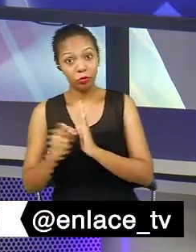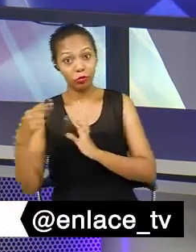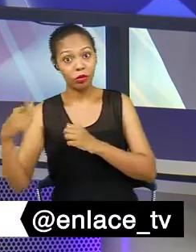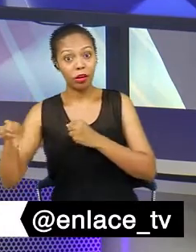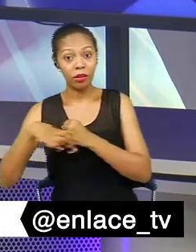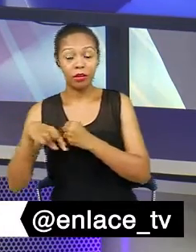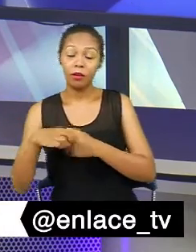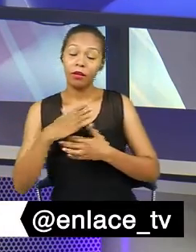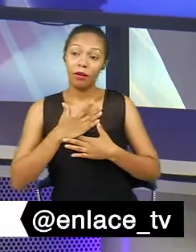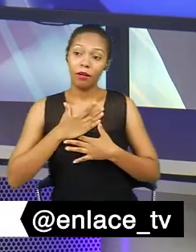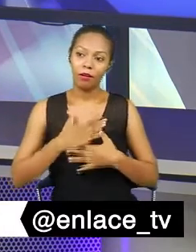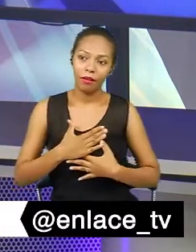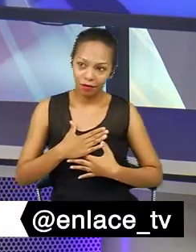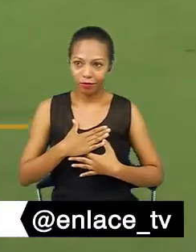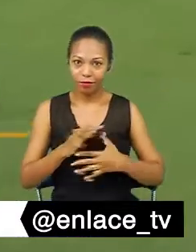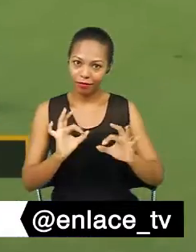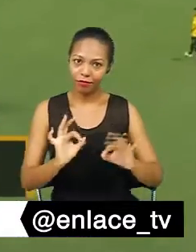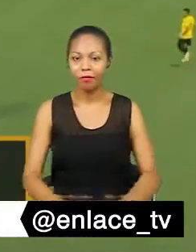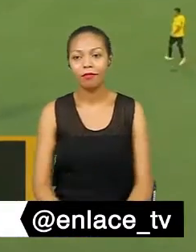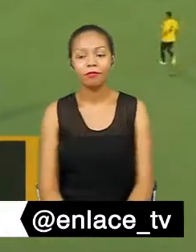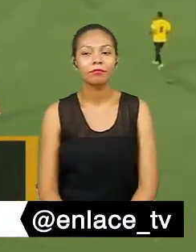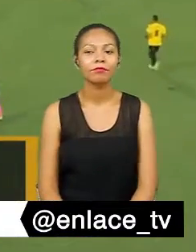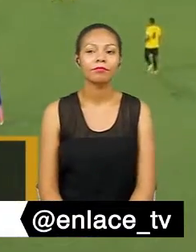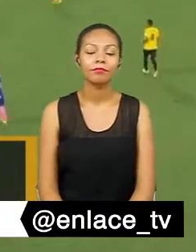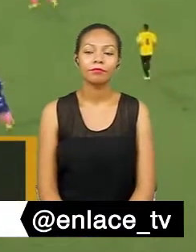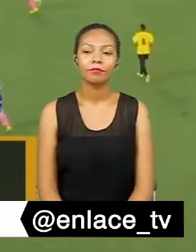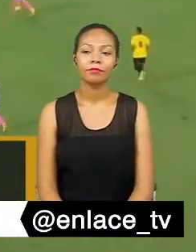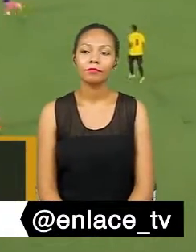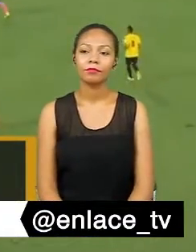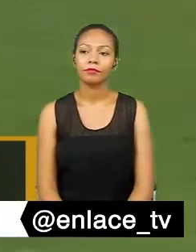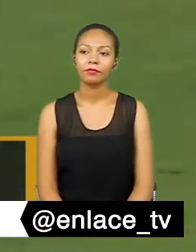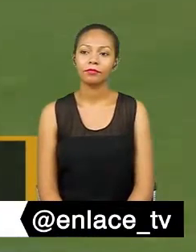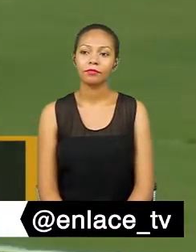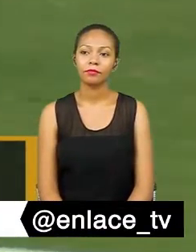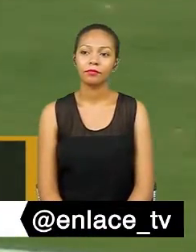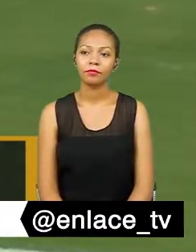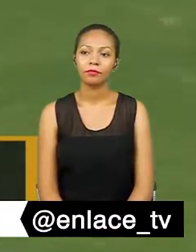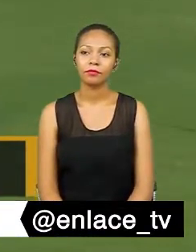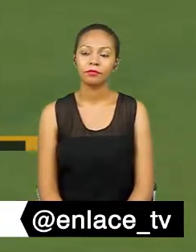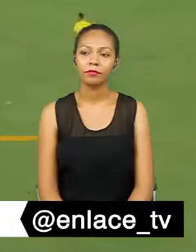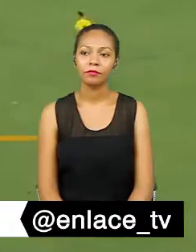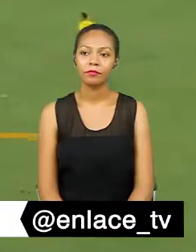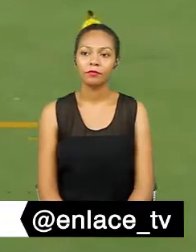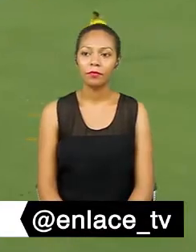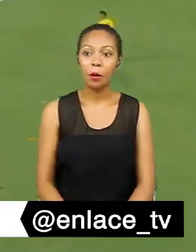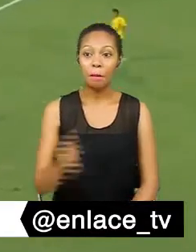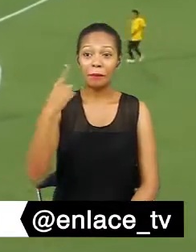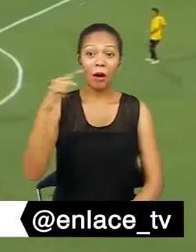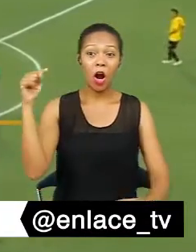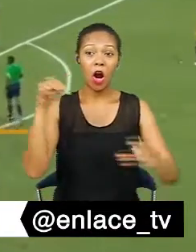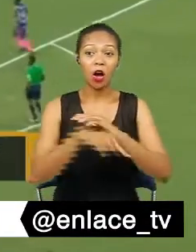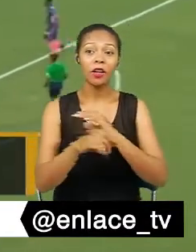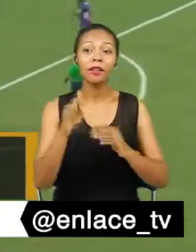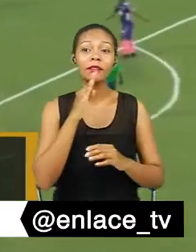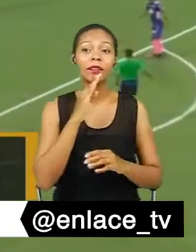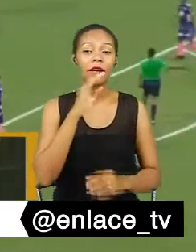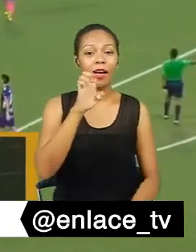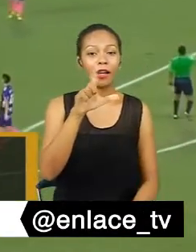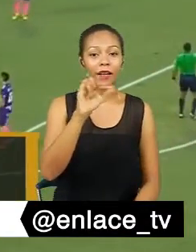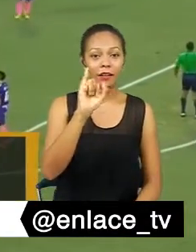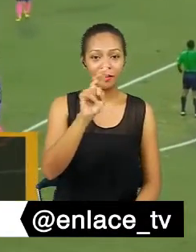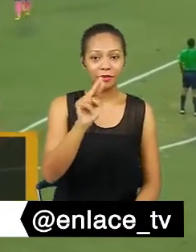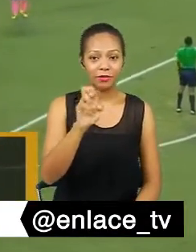posicionados en el torneo. Se acerca Barahona. Cambia sobre derecha. El encargado de abrir el marcador fue Elícer Quiñones al minuto